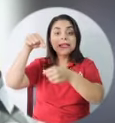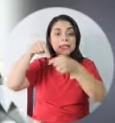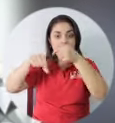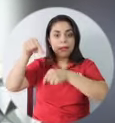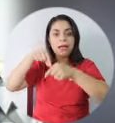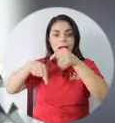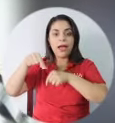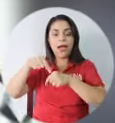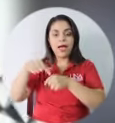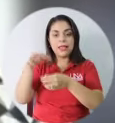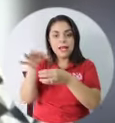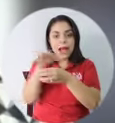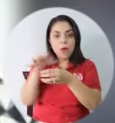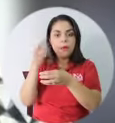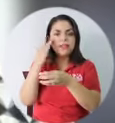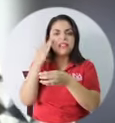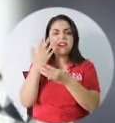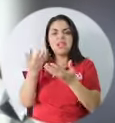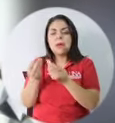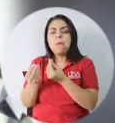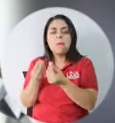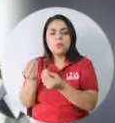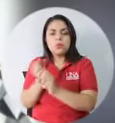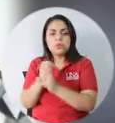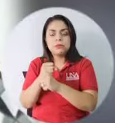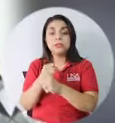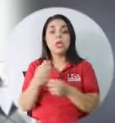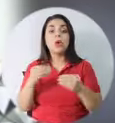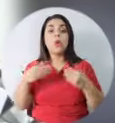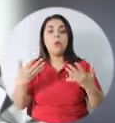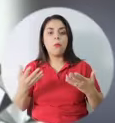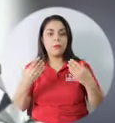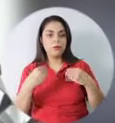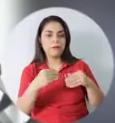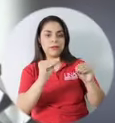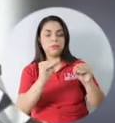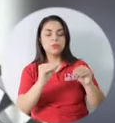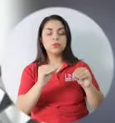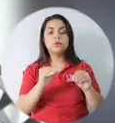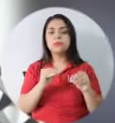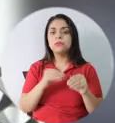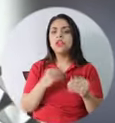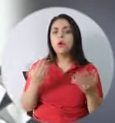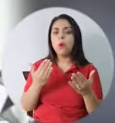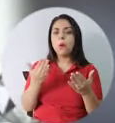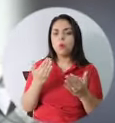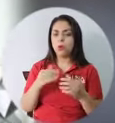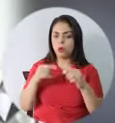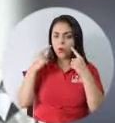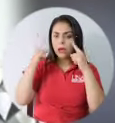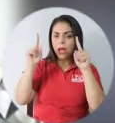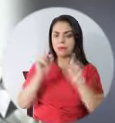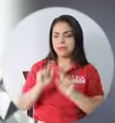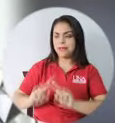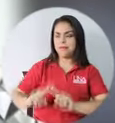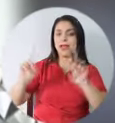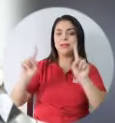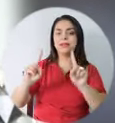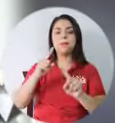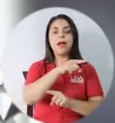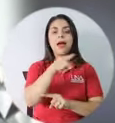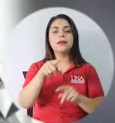química del grano, para saber qué producimos y cómo lo ofrecemos, y cómo somos capaces de hacer esas diferencias y poder enamorar